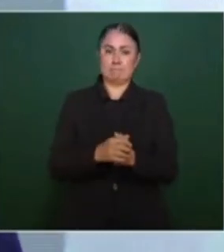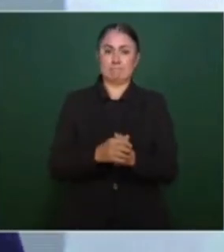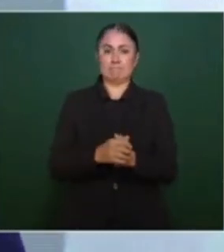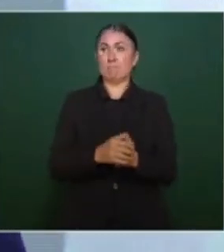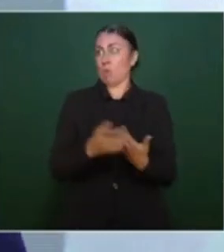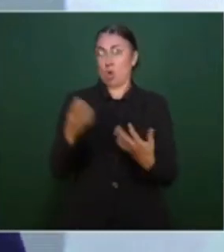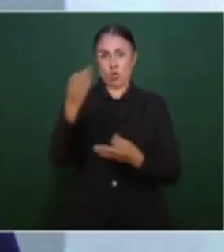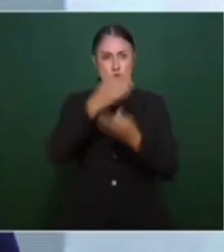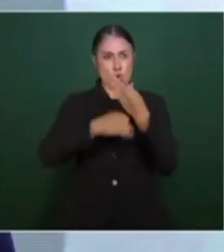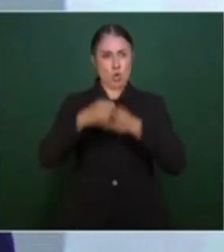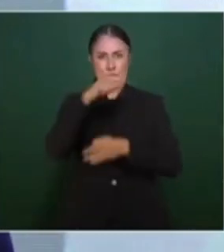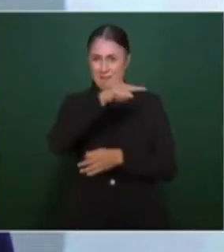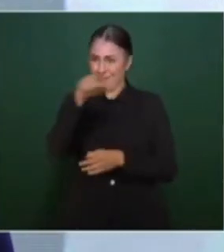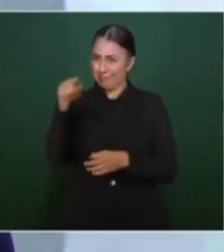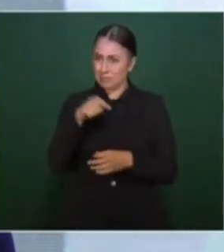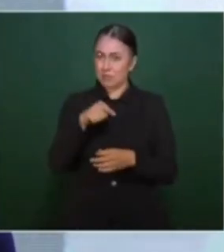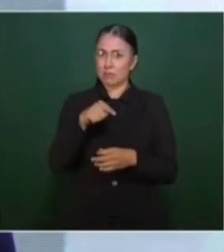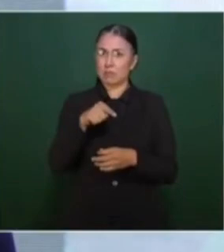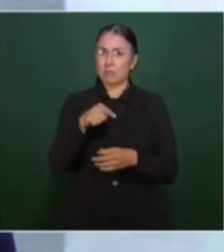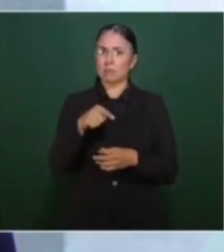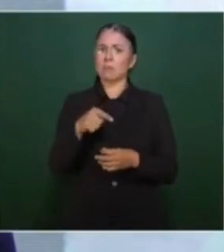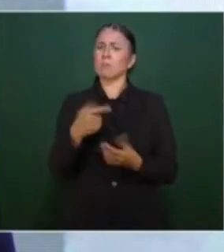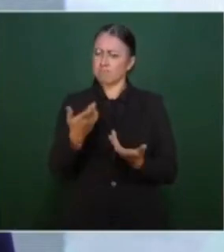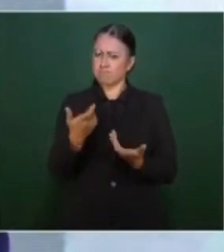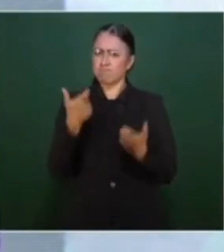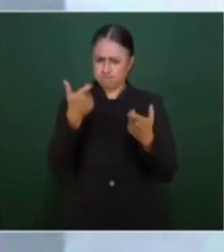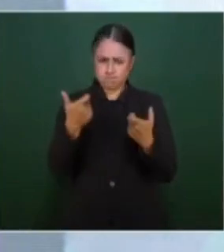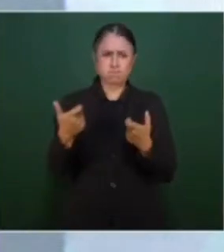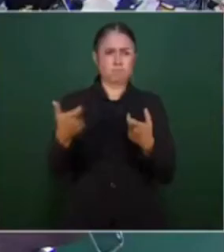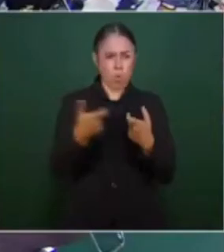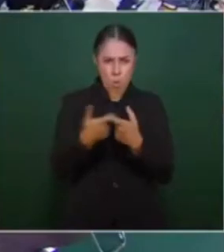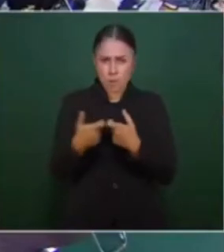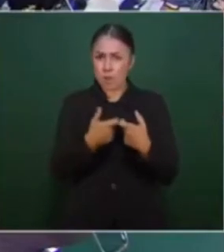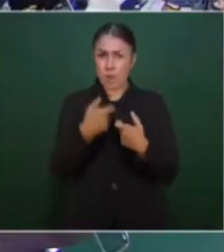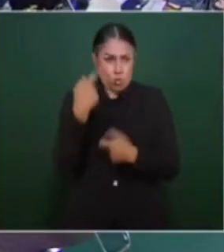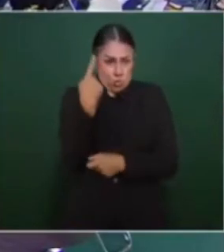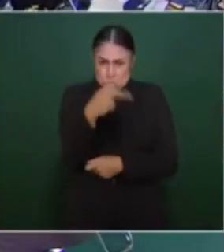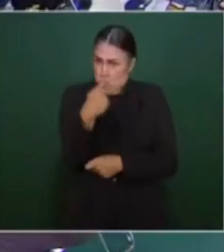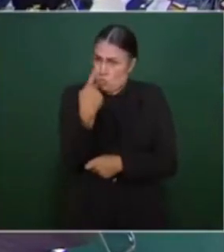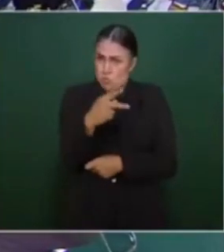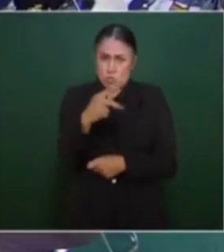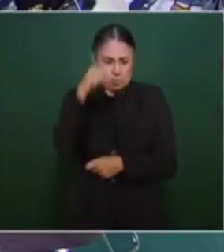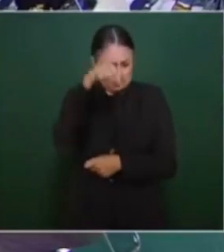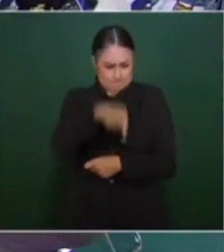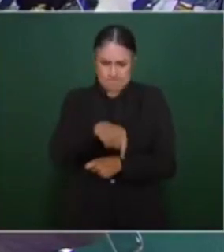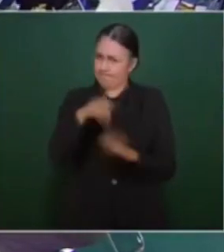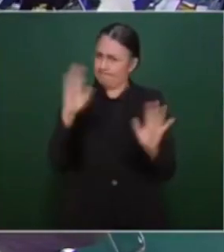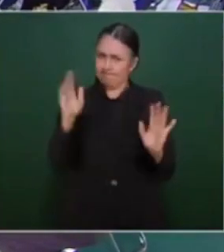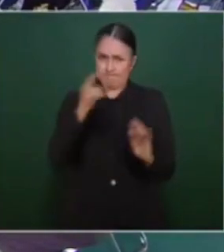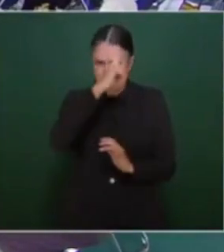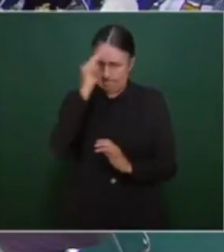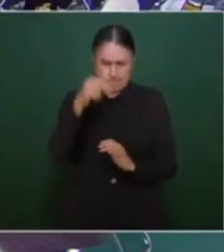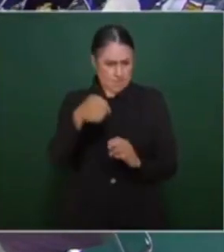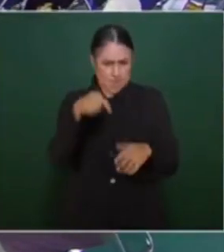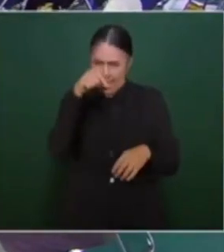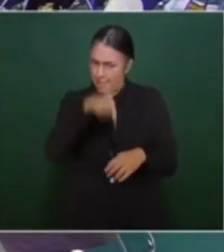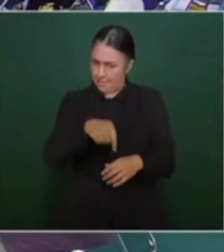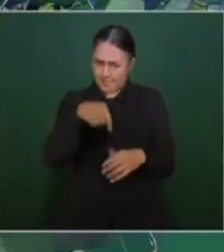mismo, en Nayarit, y queremos que se utilice para componer las calles, que no haya